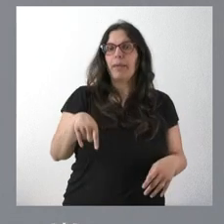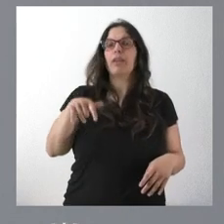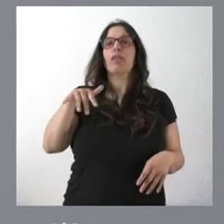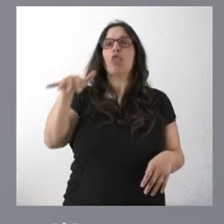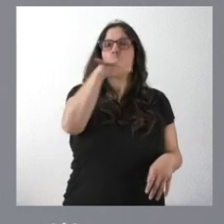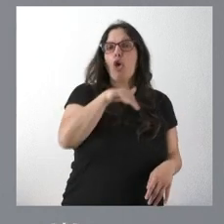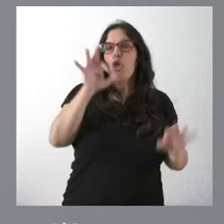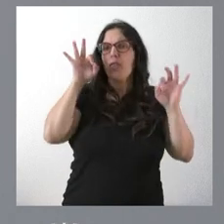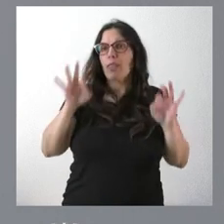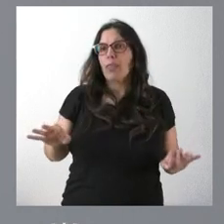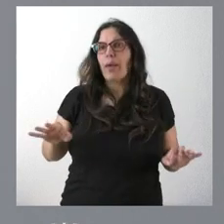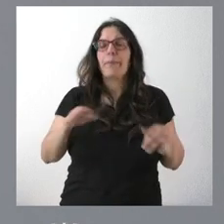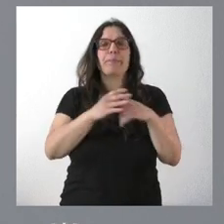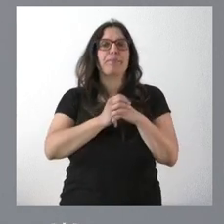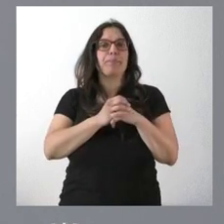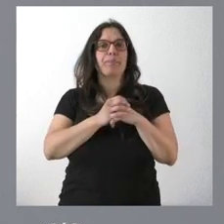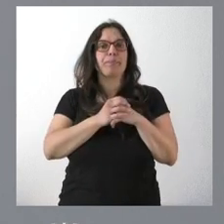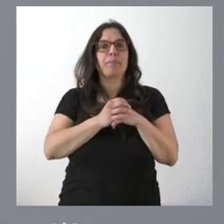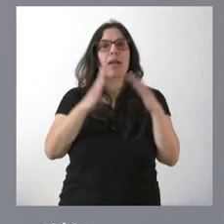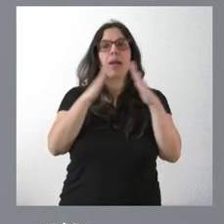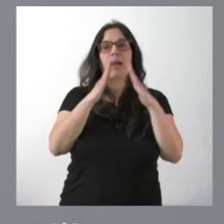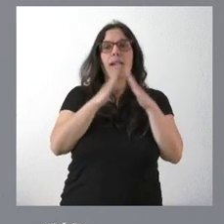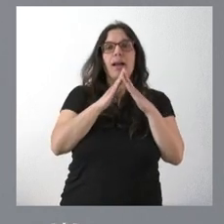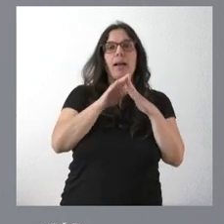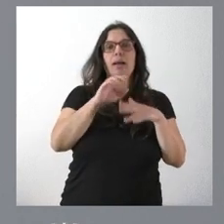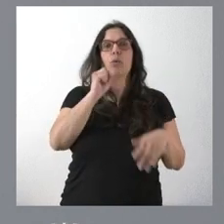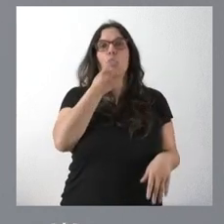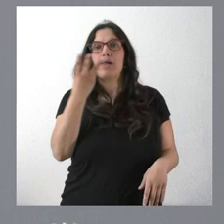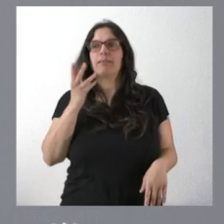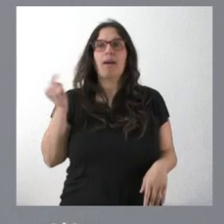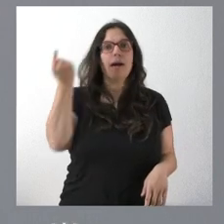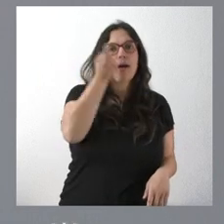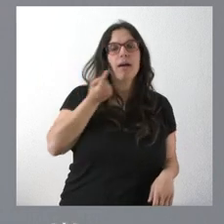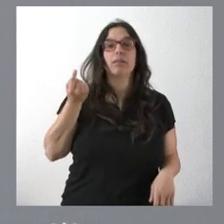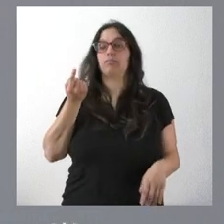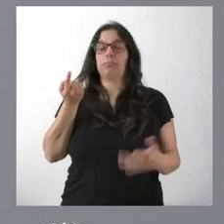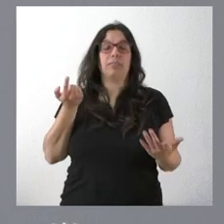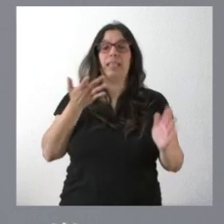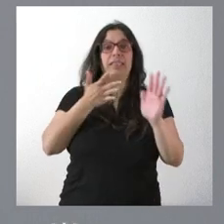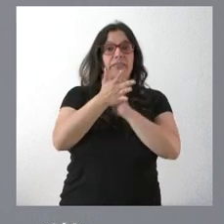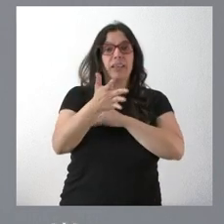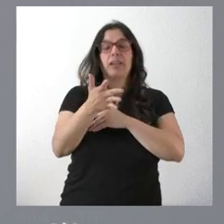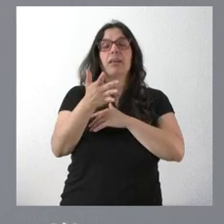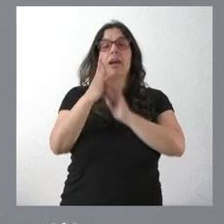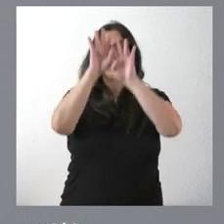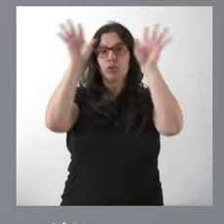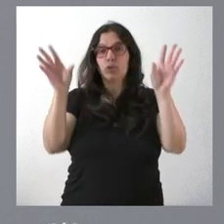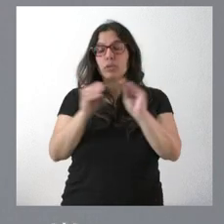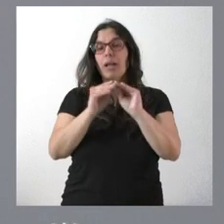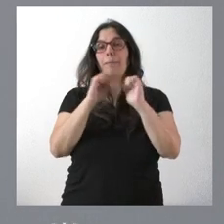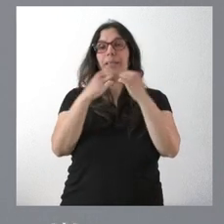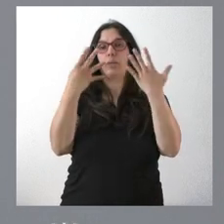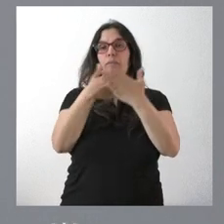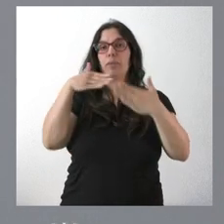se actúa, el número de viviendas afectadas y, como les digo, estamos hablando en conjunto de una inversión que supera los